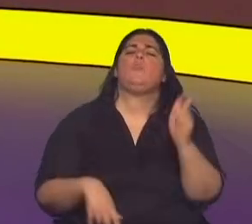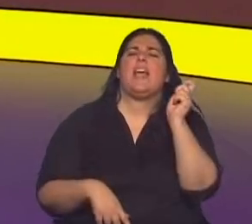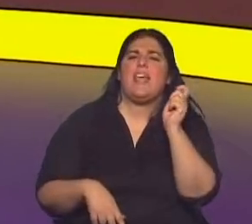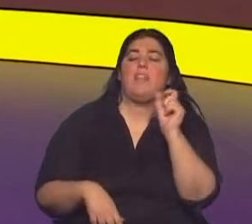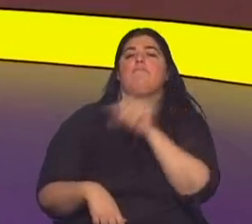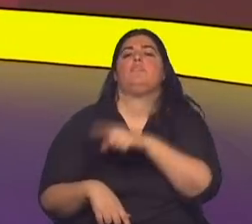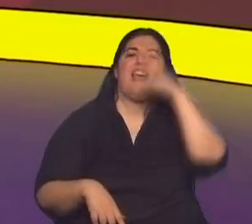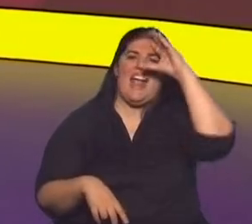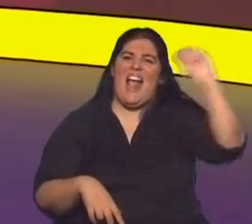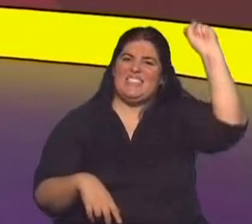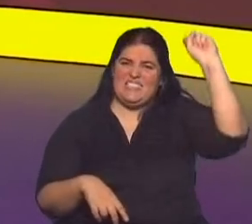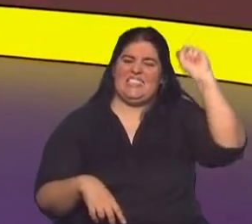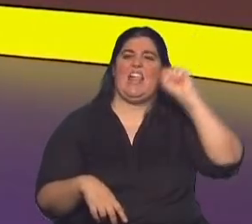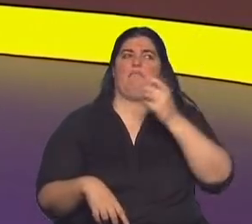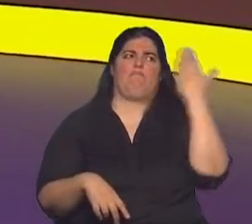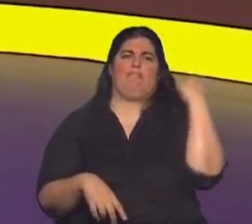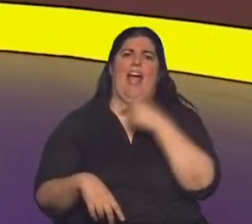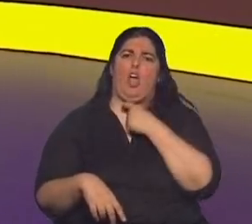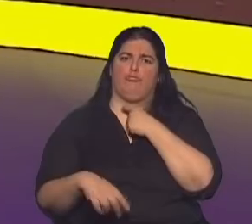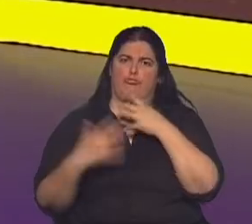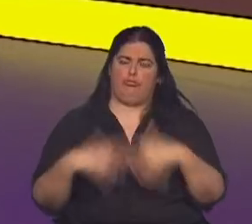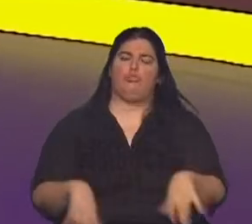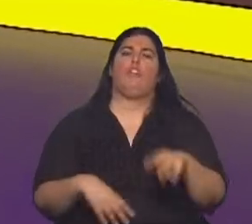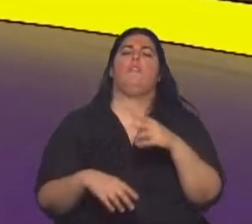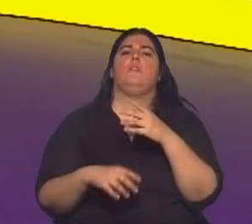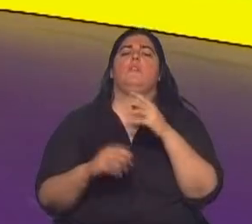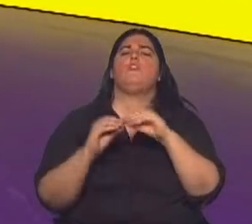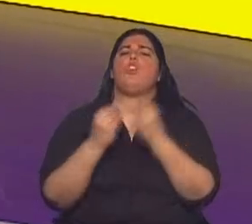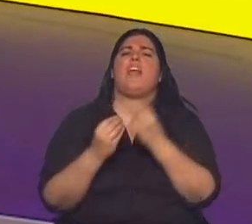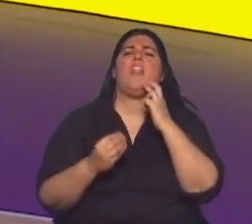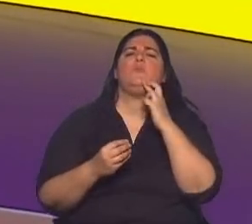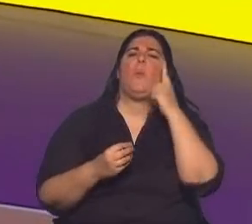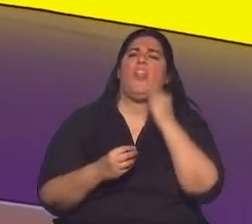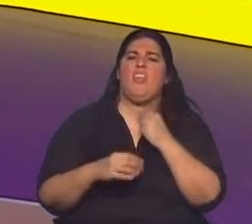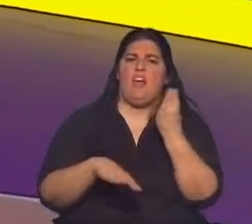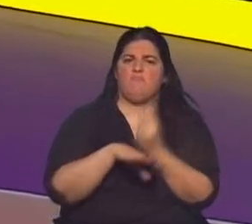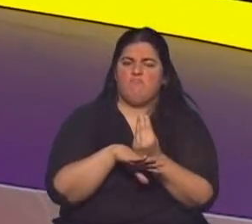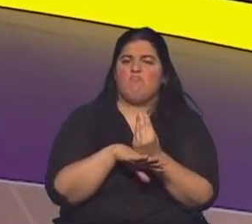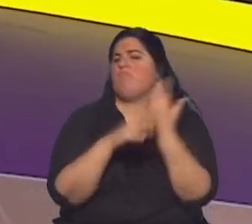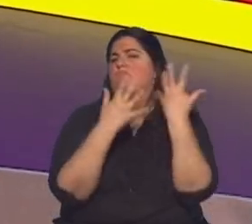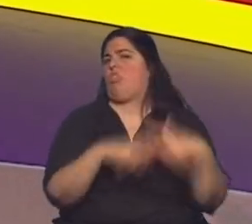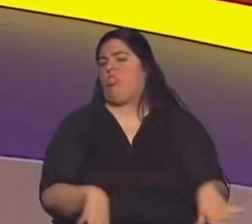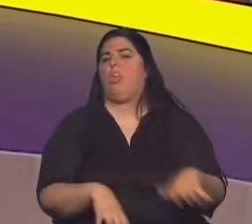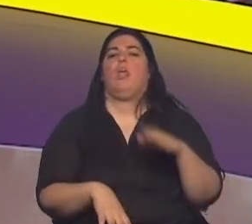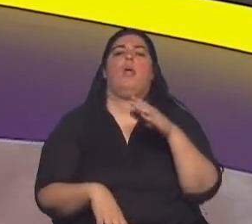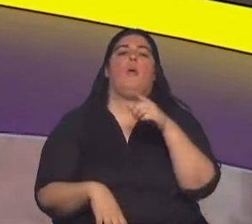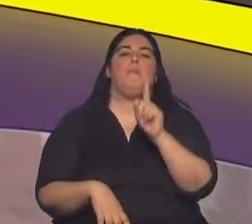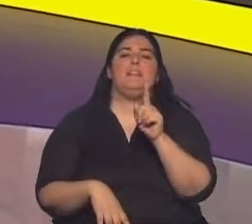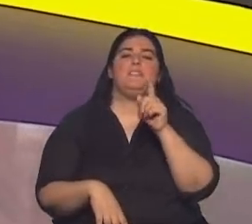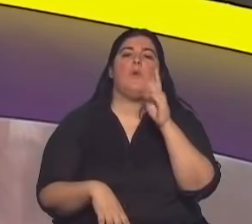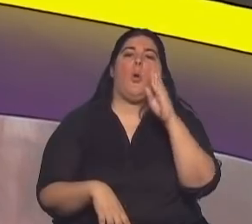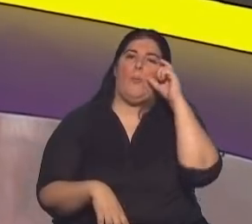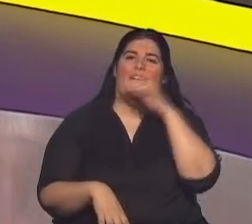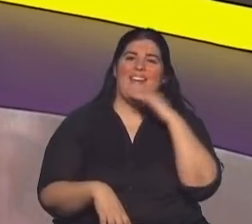agosto de este año. Después de 19 días en el cargo renunció el canciller Héctor Béjar. En ese momento había